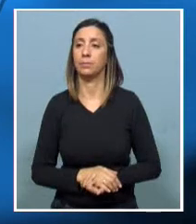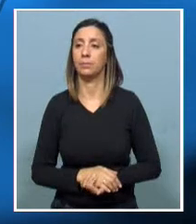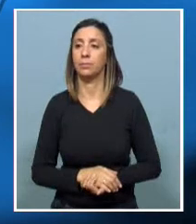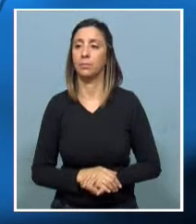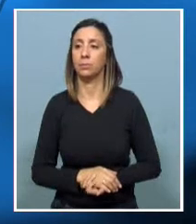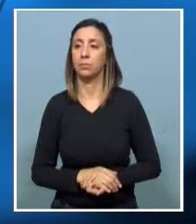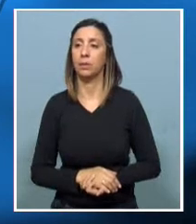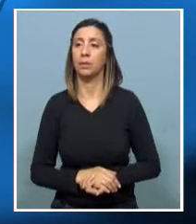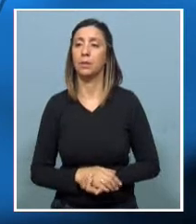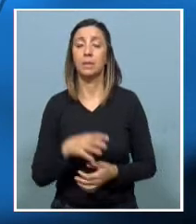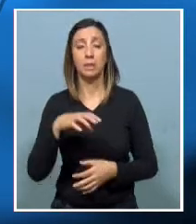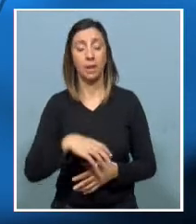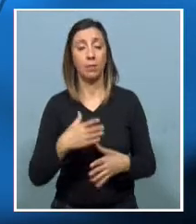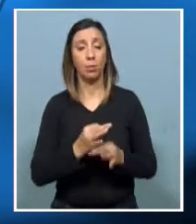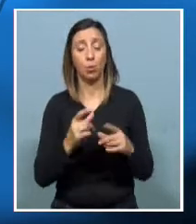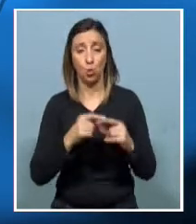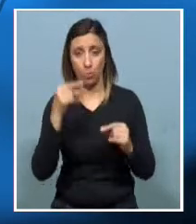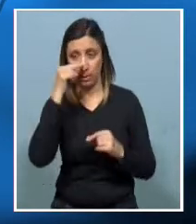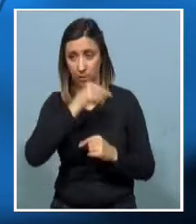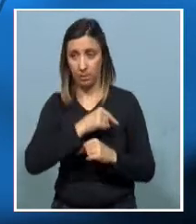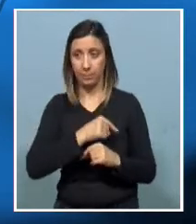Del Centro Educativo número 7,